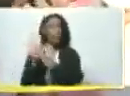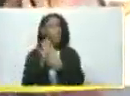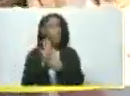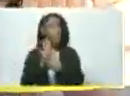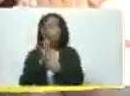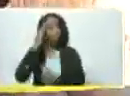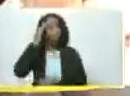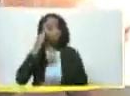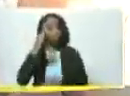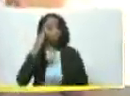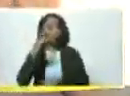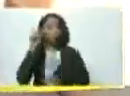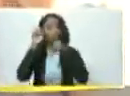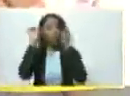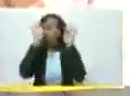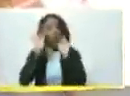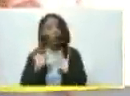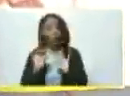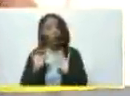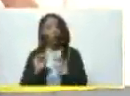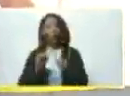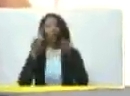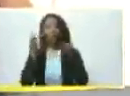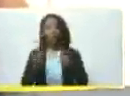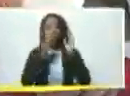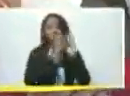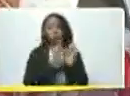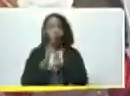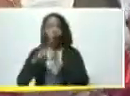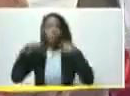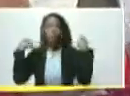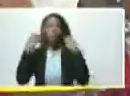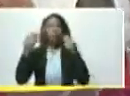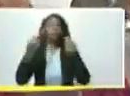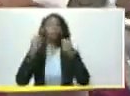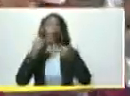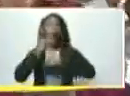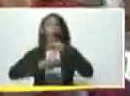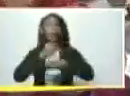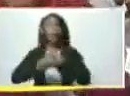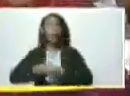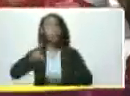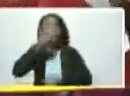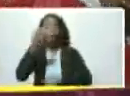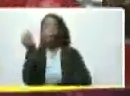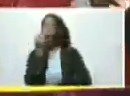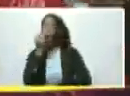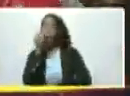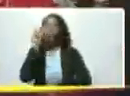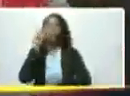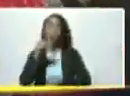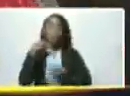jefe, es un modelo definitivamente de organización popular para garantizar la seguridad alimentaria y también para proteger a nuestro